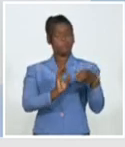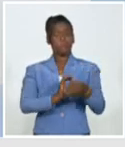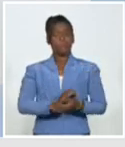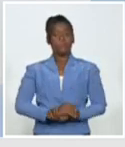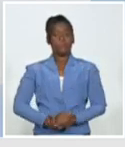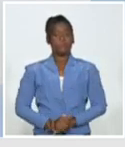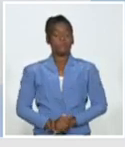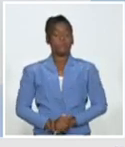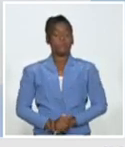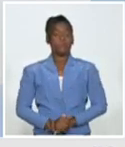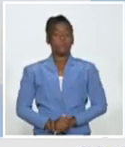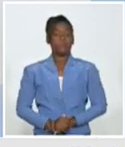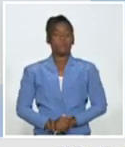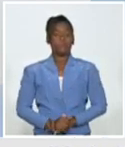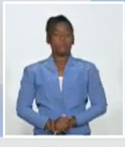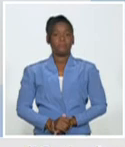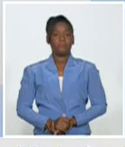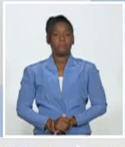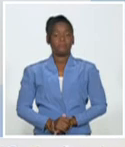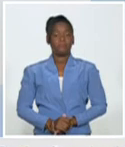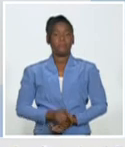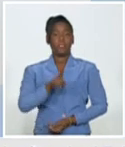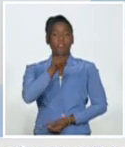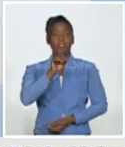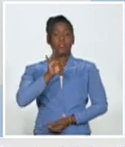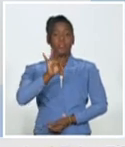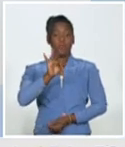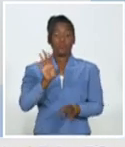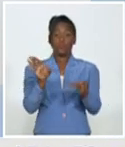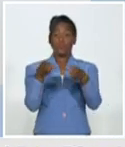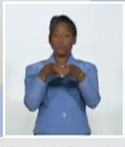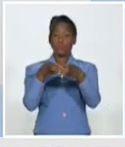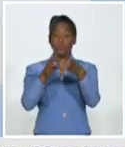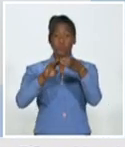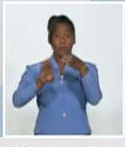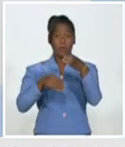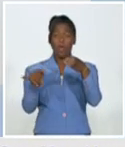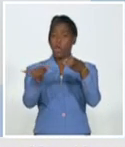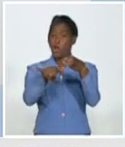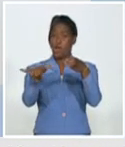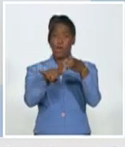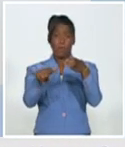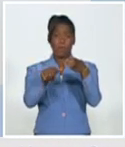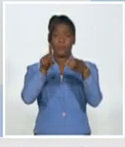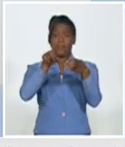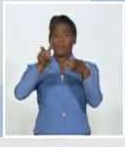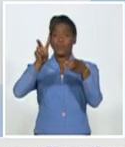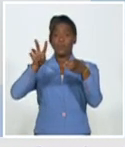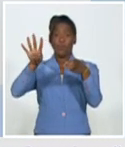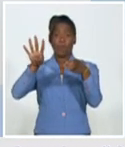De 18 y menos, tampoco disminuye, 124 ayer,